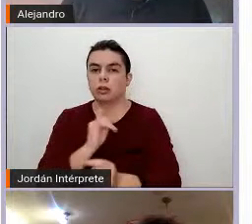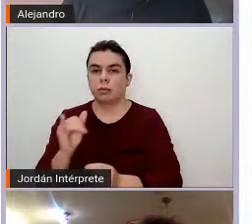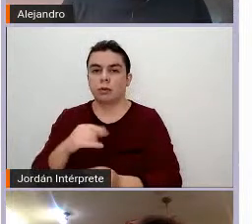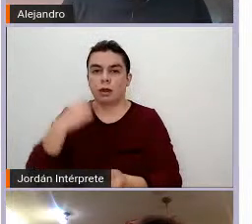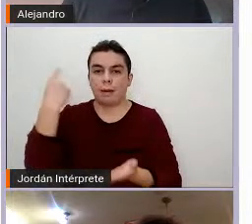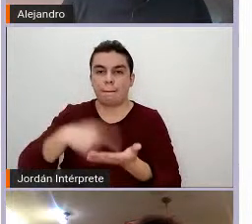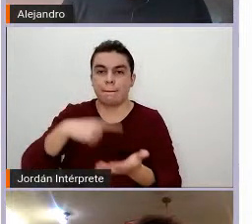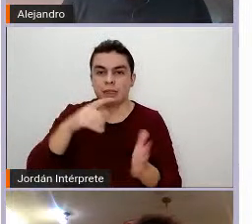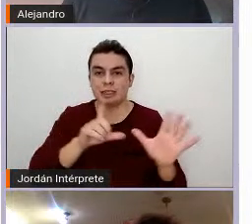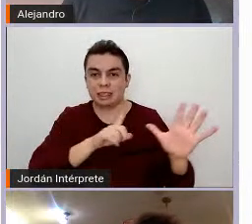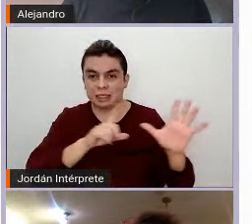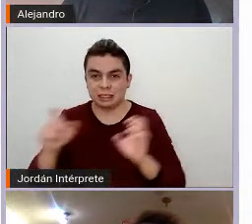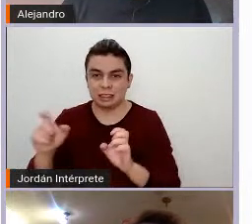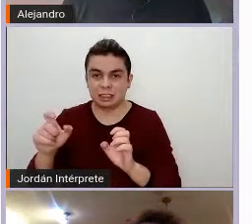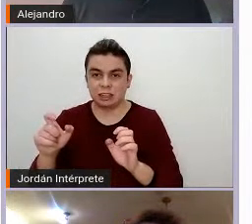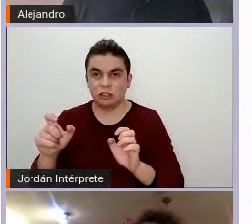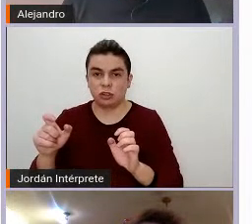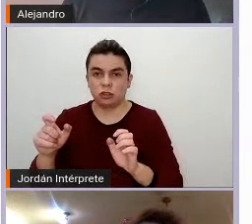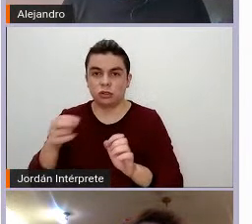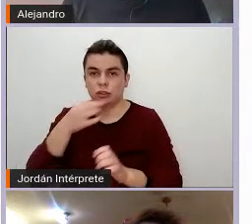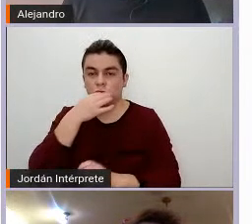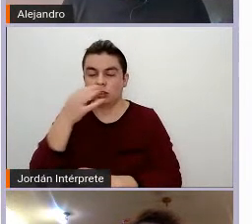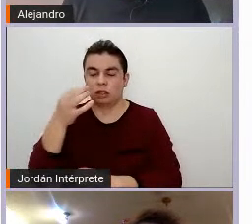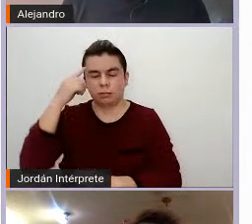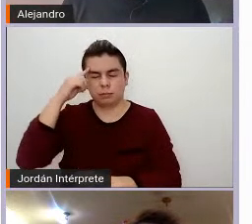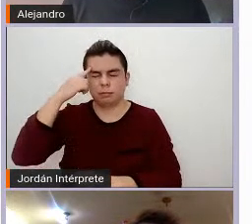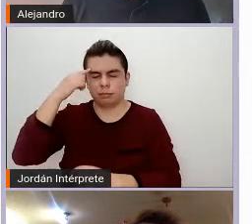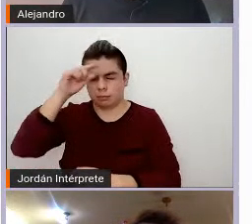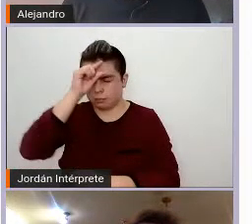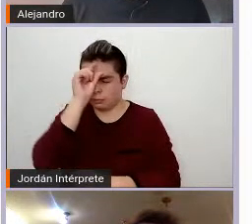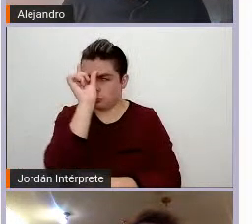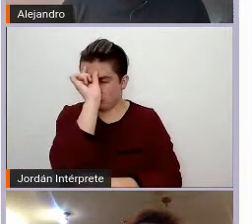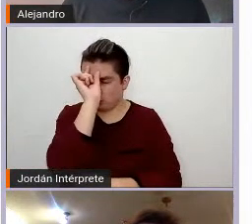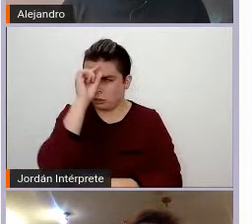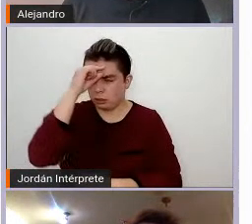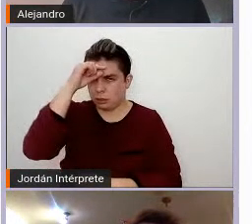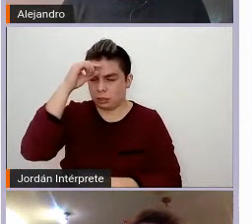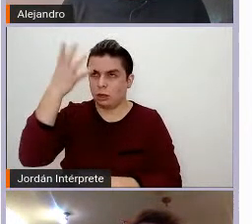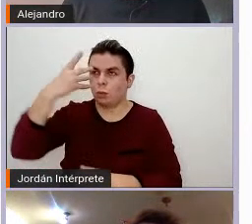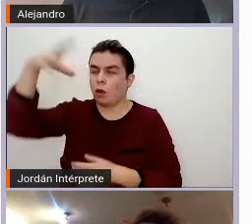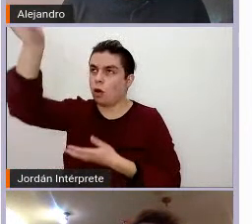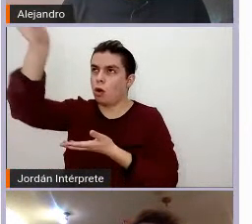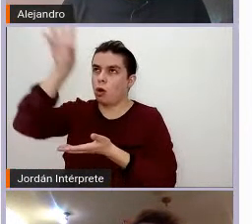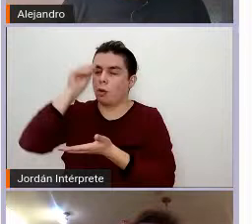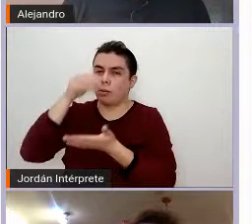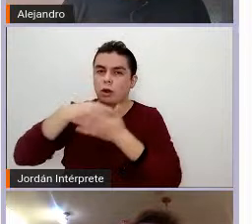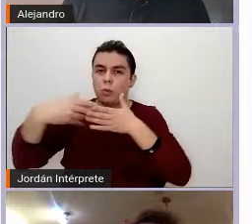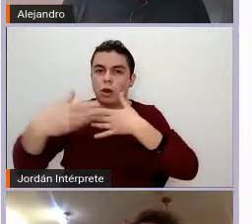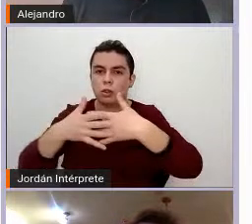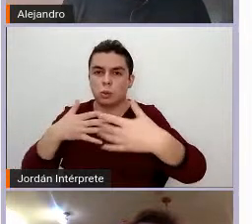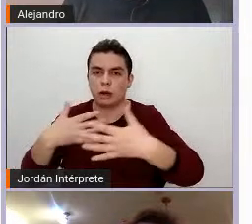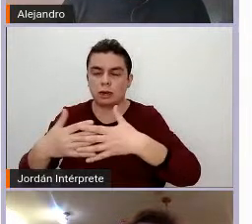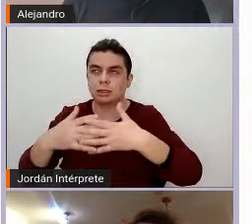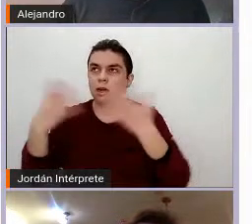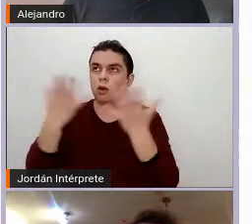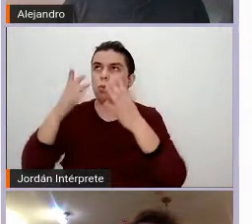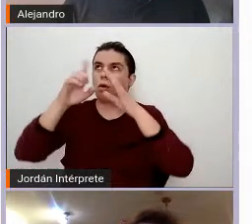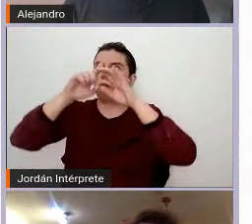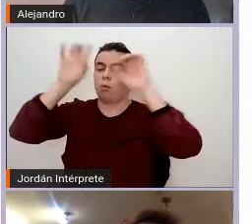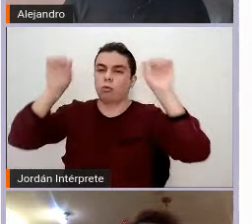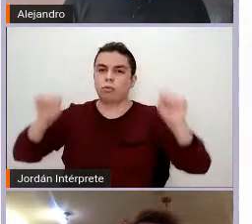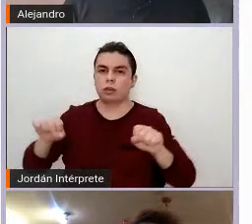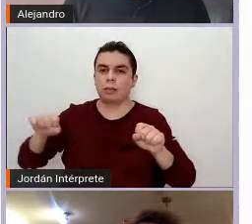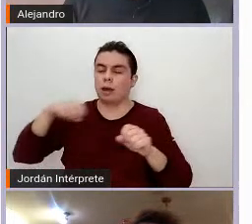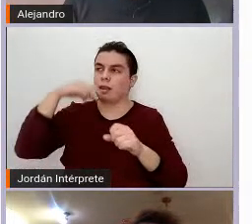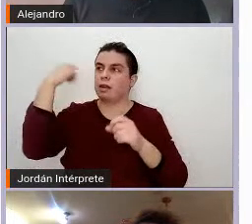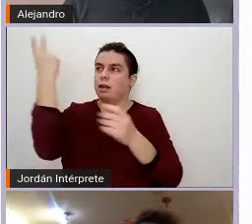se consolidó el paradigma platónico-aristotélico de imitación de la naturaleza como modelo artístico general, quedando reflejado